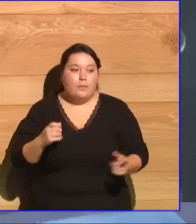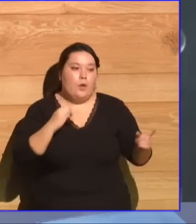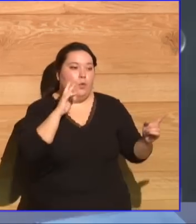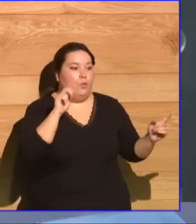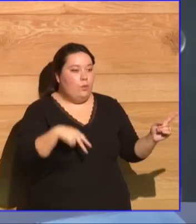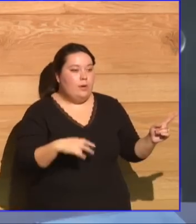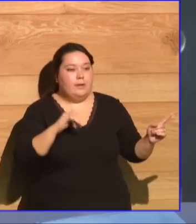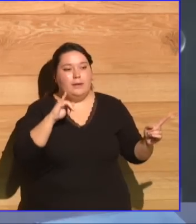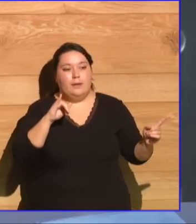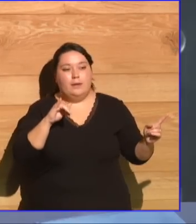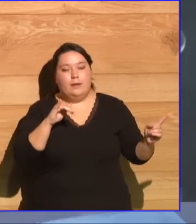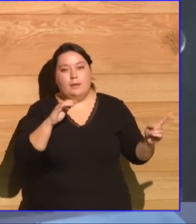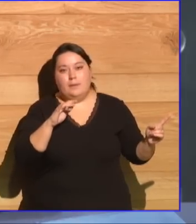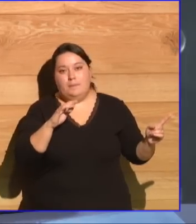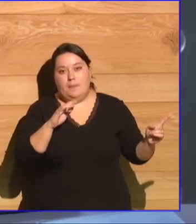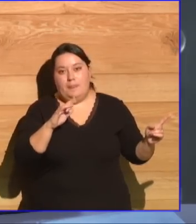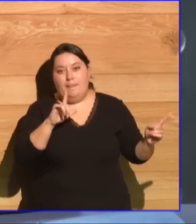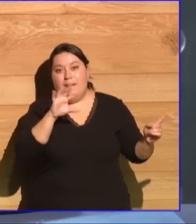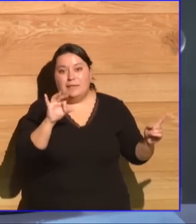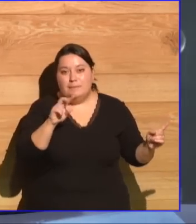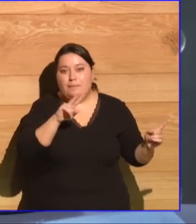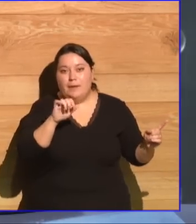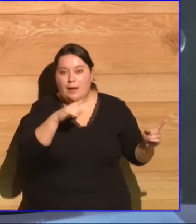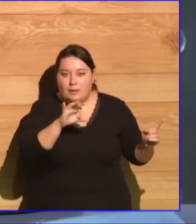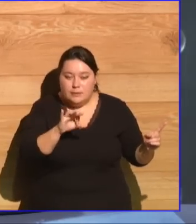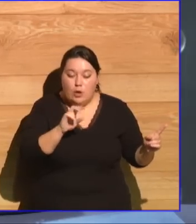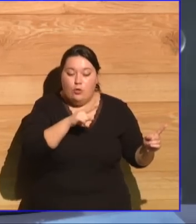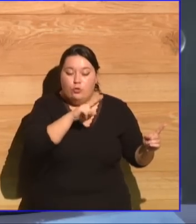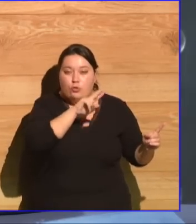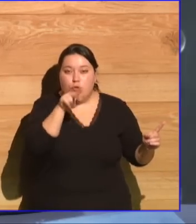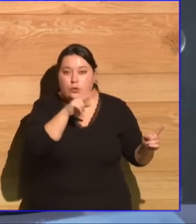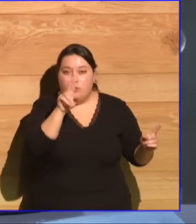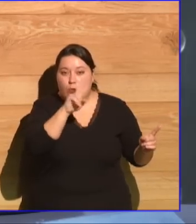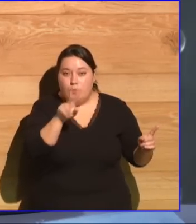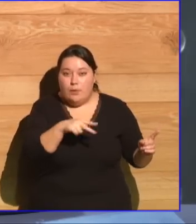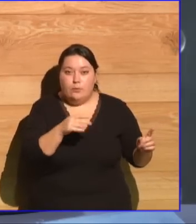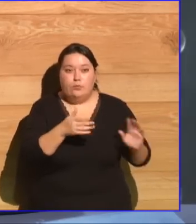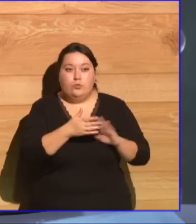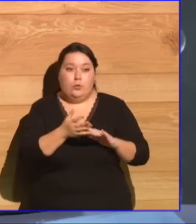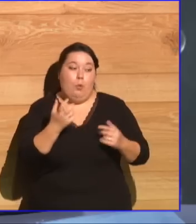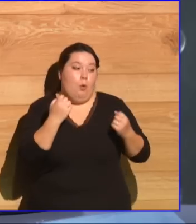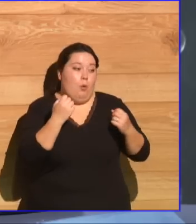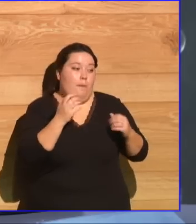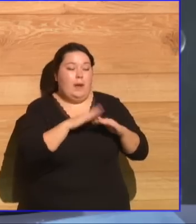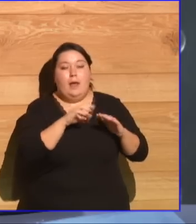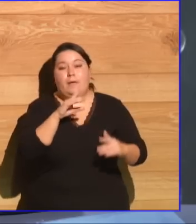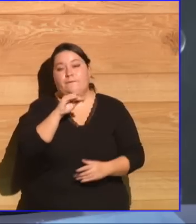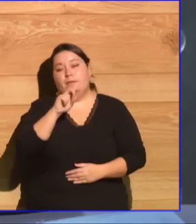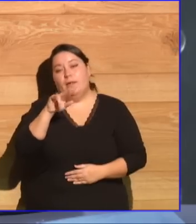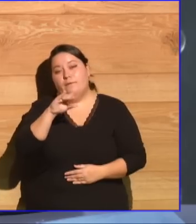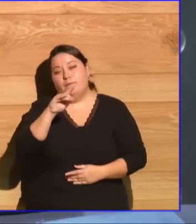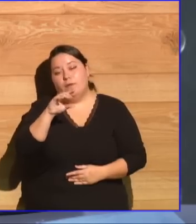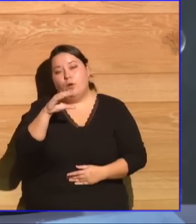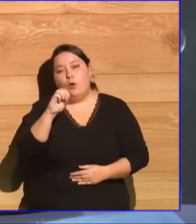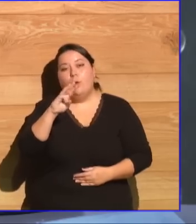que ir a Las Vegas a pagar 200 pavos para demostrar que David Copperfield no tiene poderes es una... Claro, es un